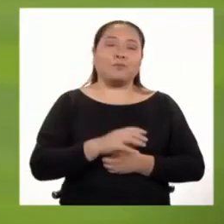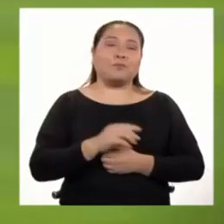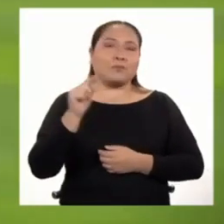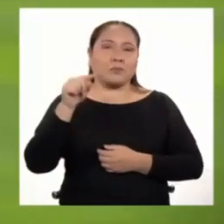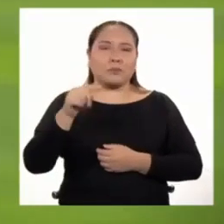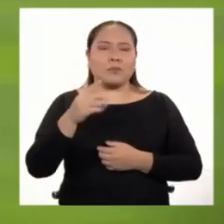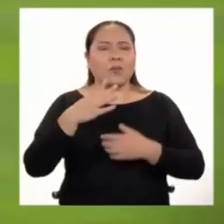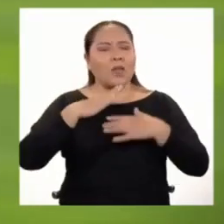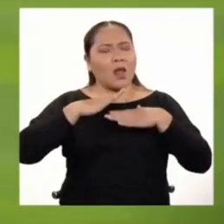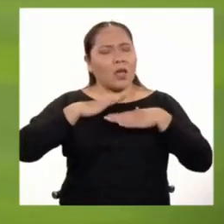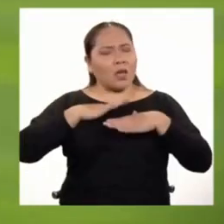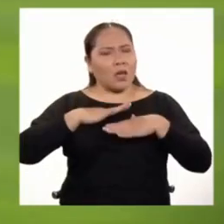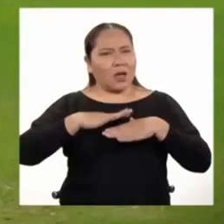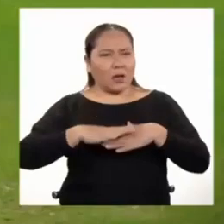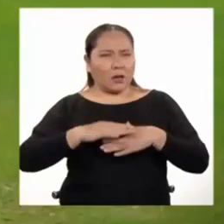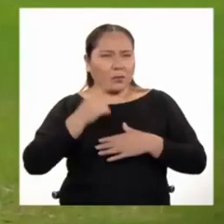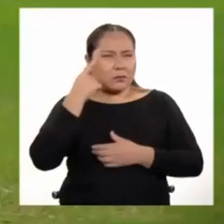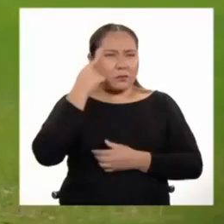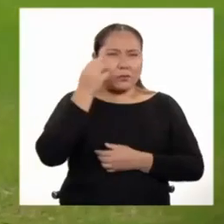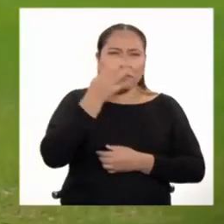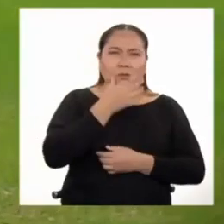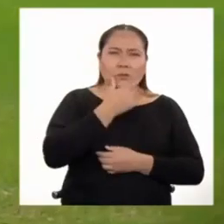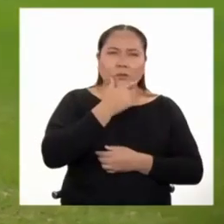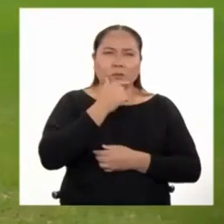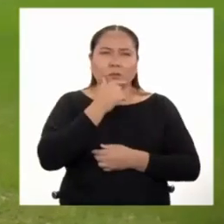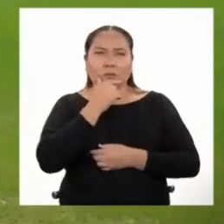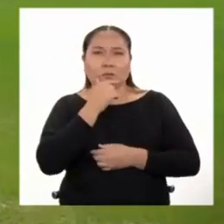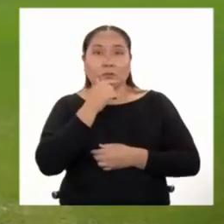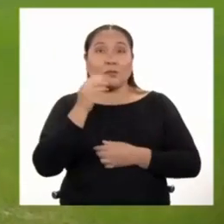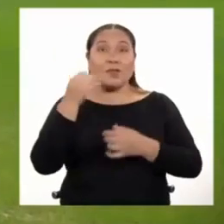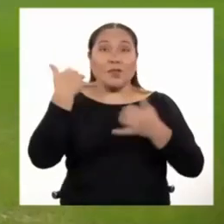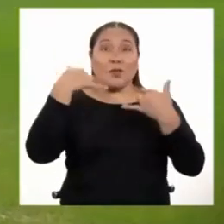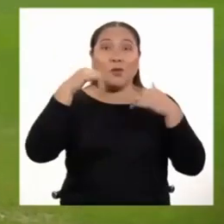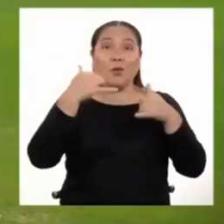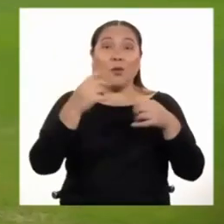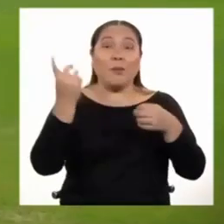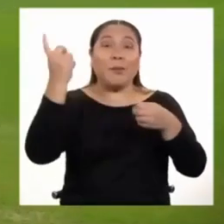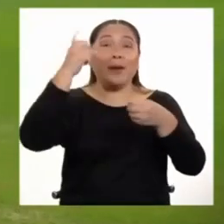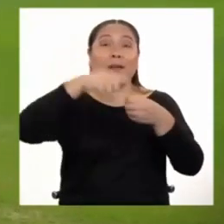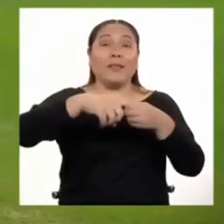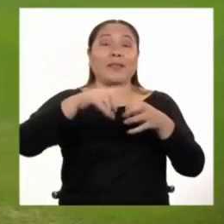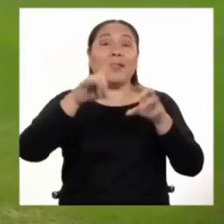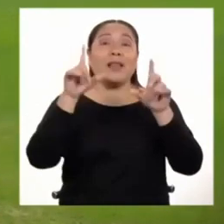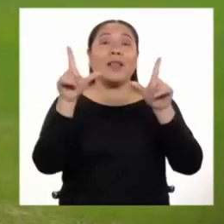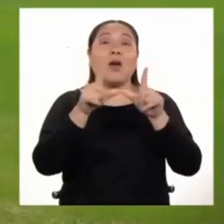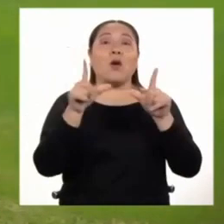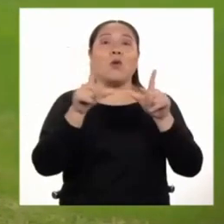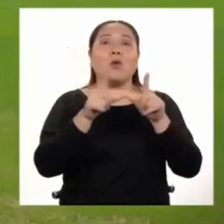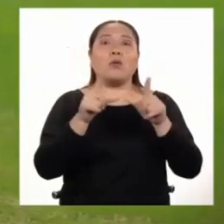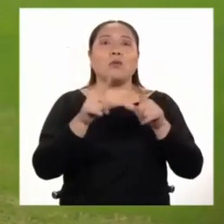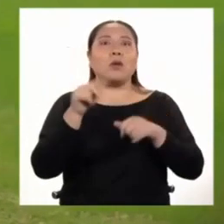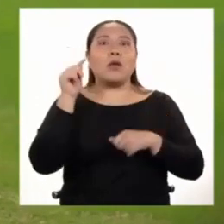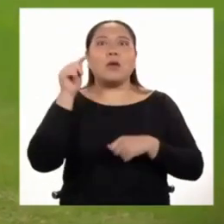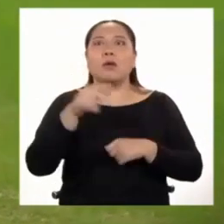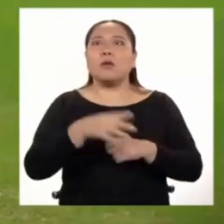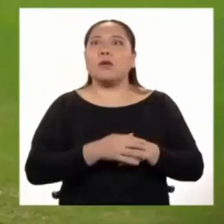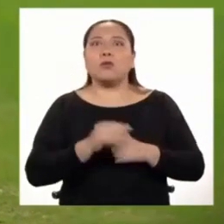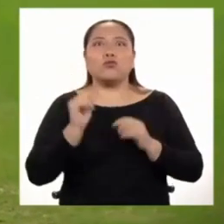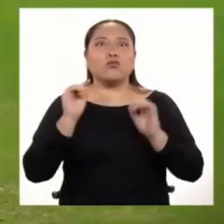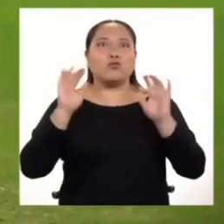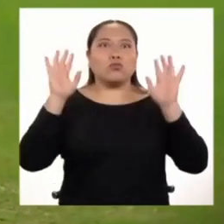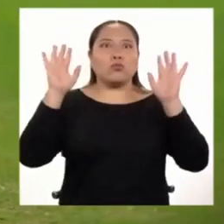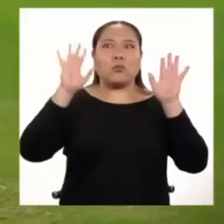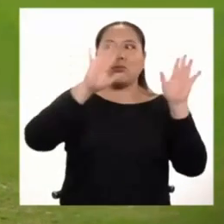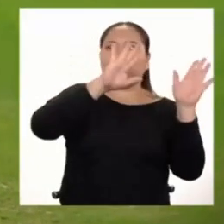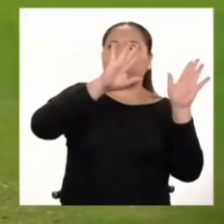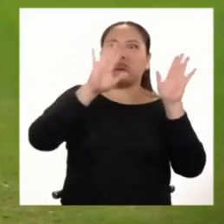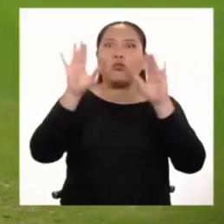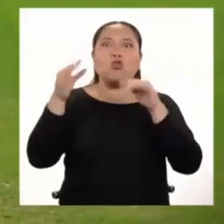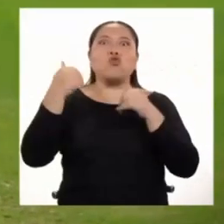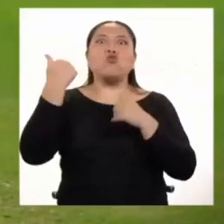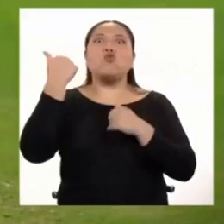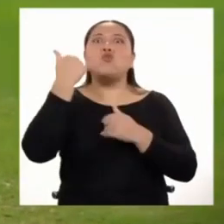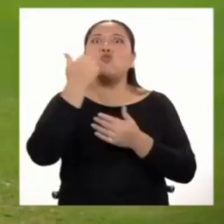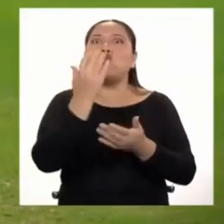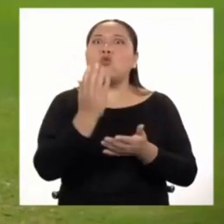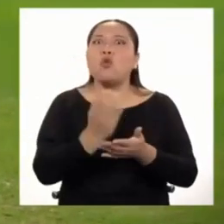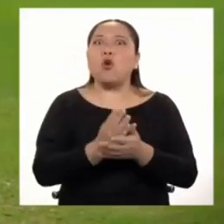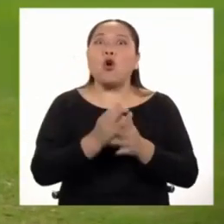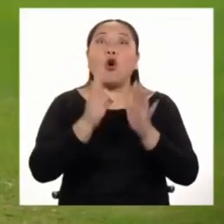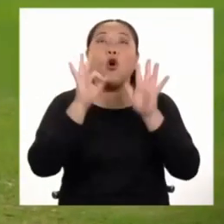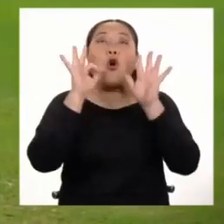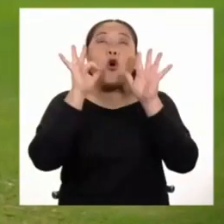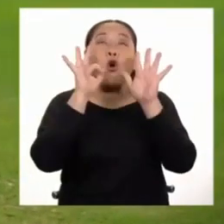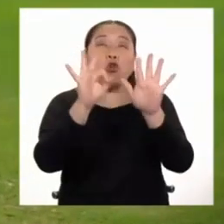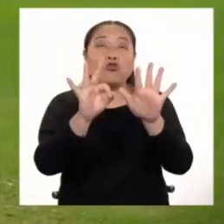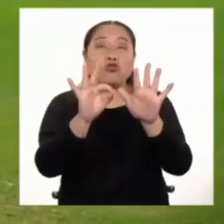de gran intuición. Cuando jugaba en la U, él tuvo el récord de imbatibilidad, pues su arco no fue vencido en